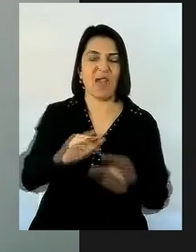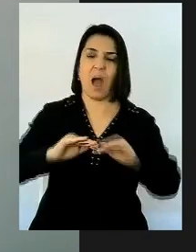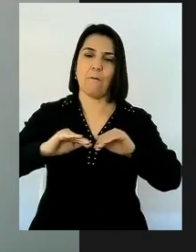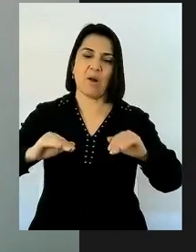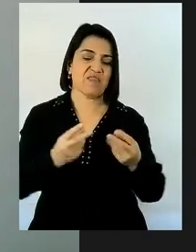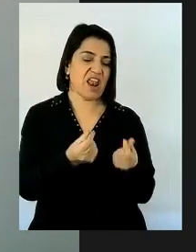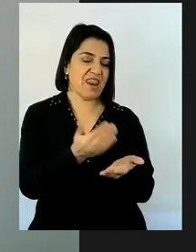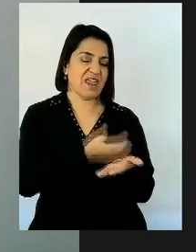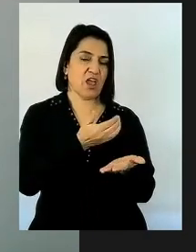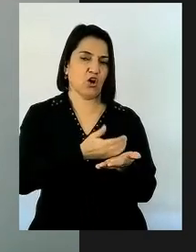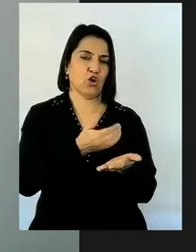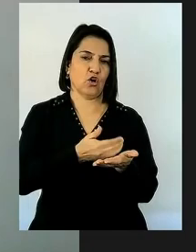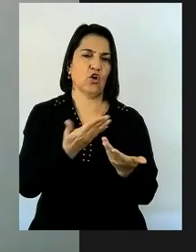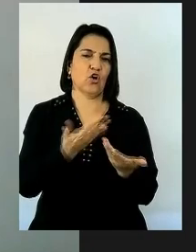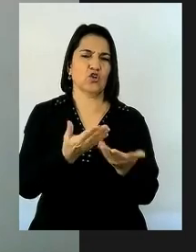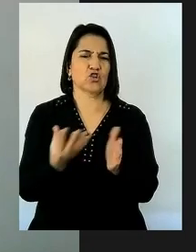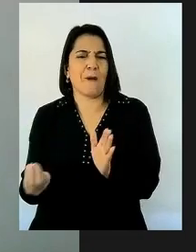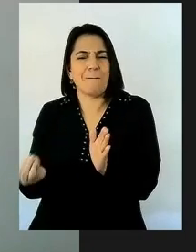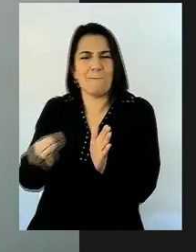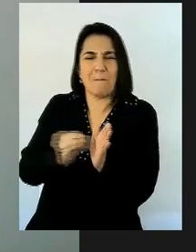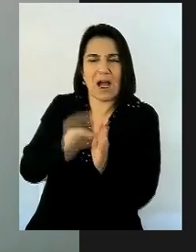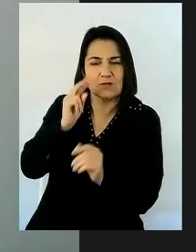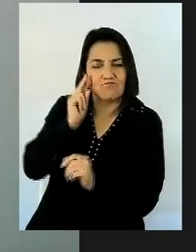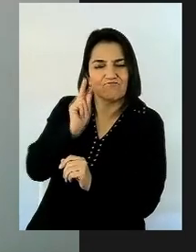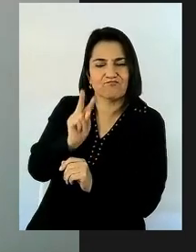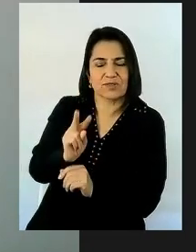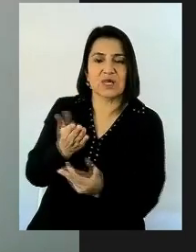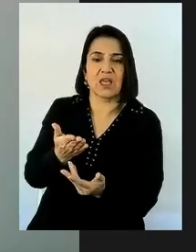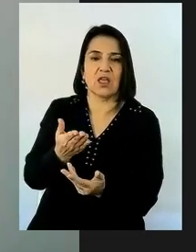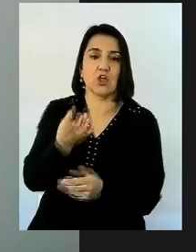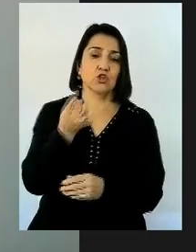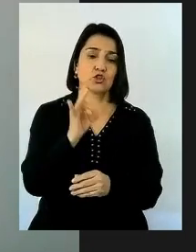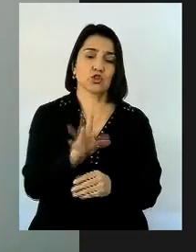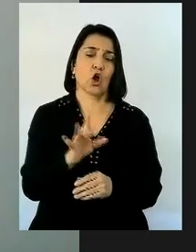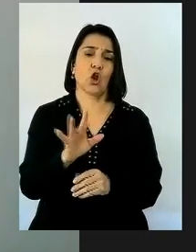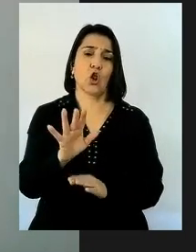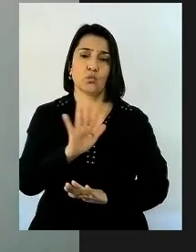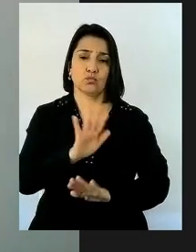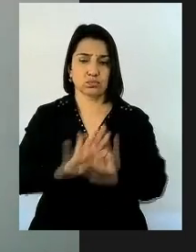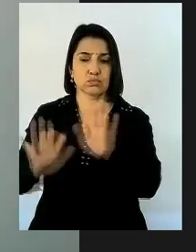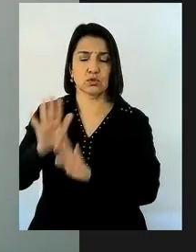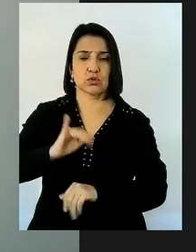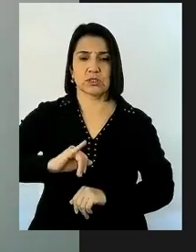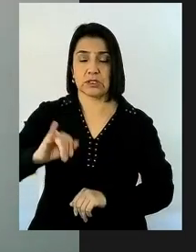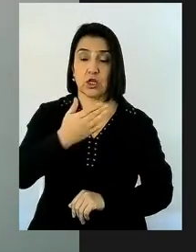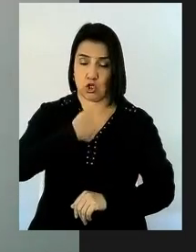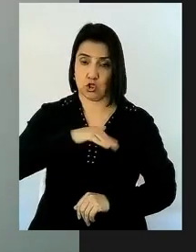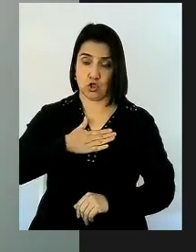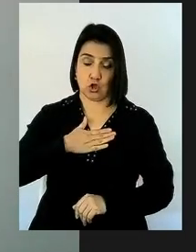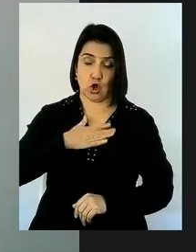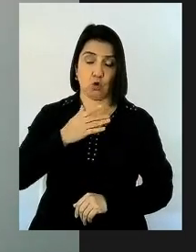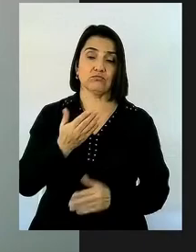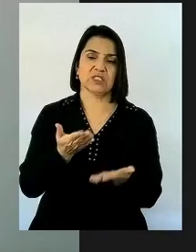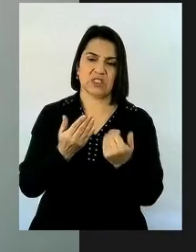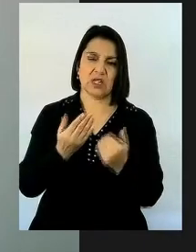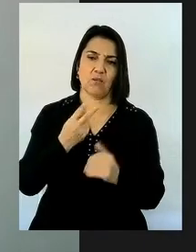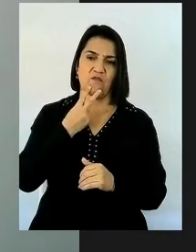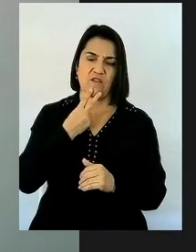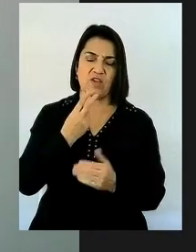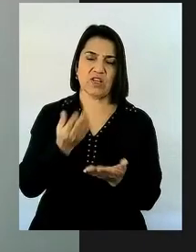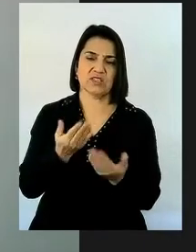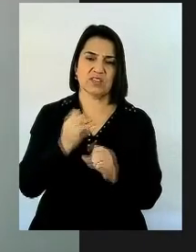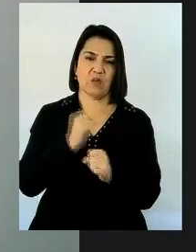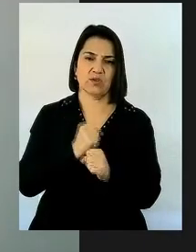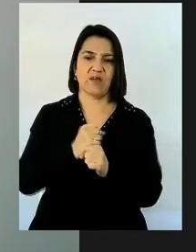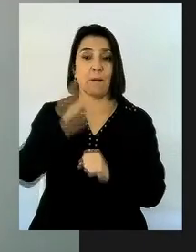allá de solo la conservación per se. Somos personas, necesitamos vivir, necesitamos trabajar, pero necesitamos